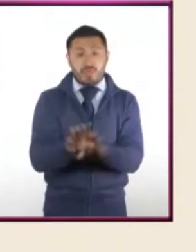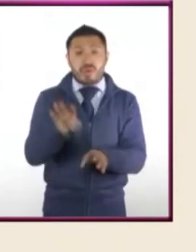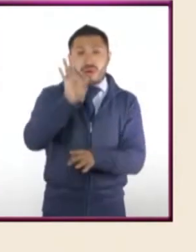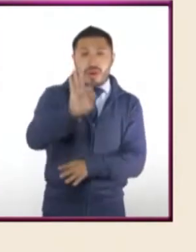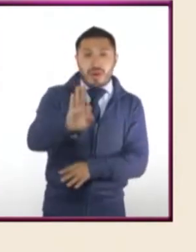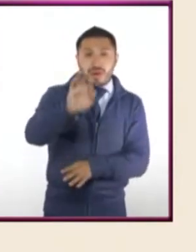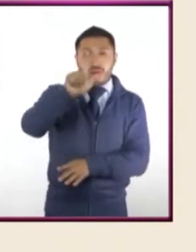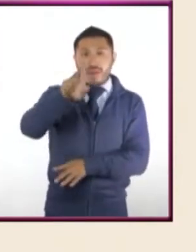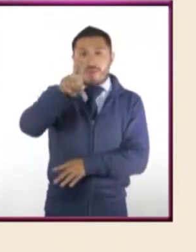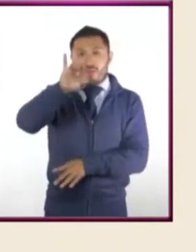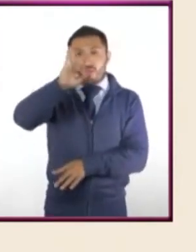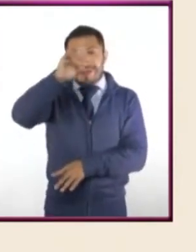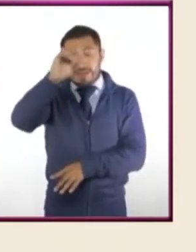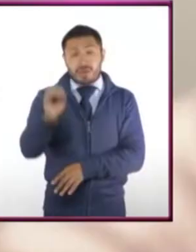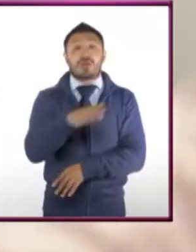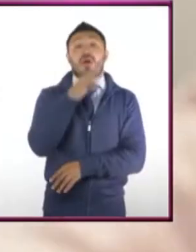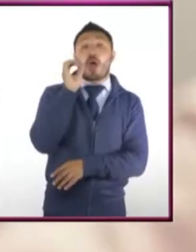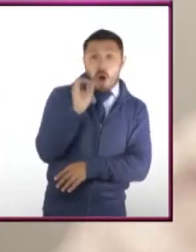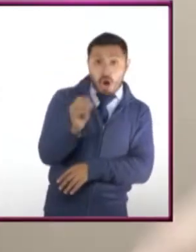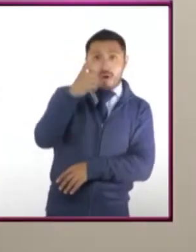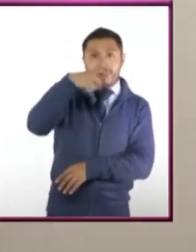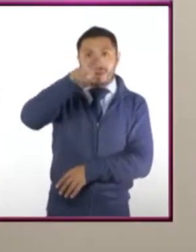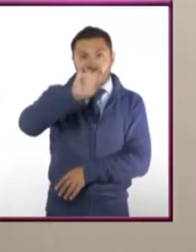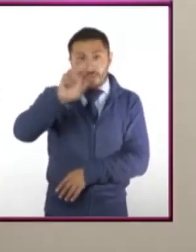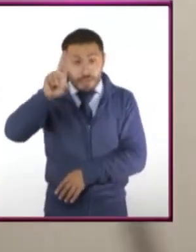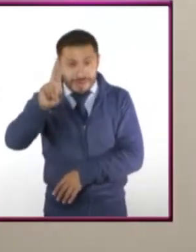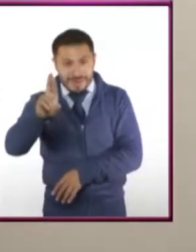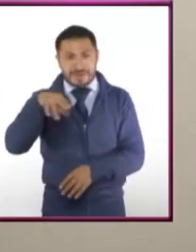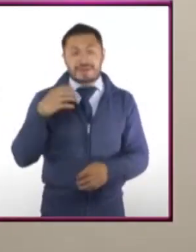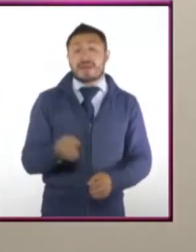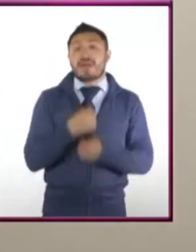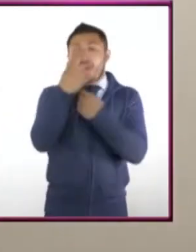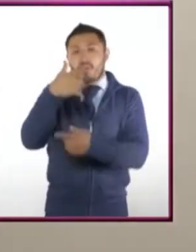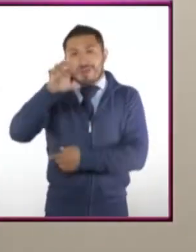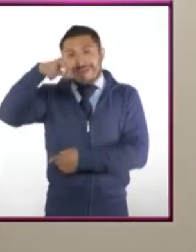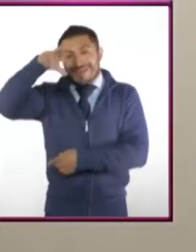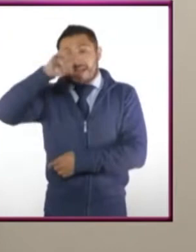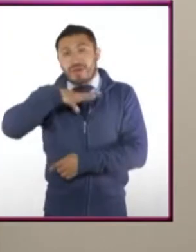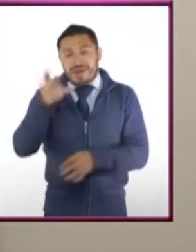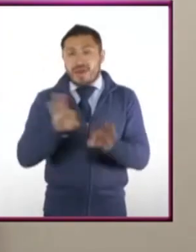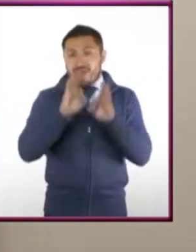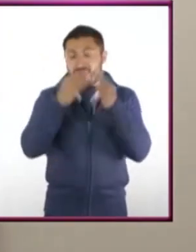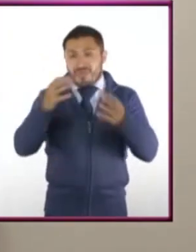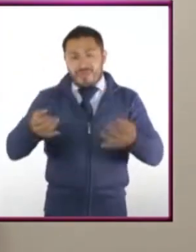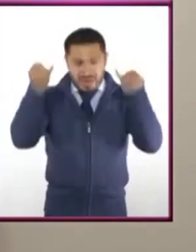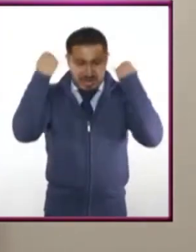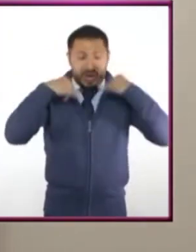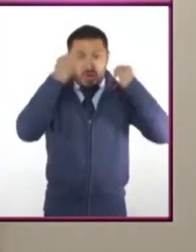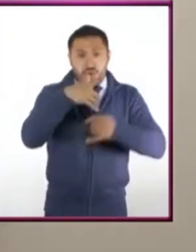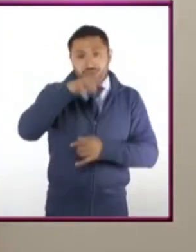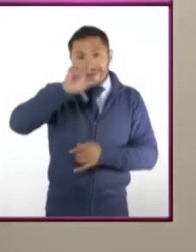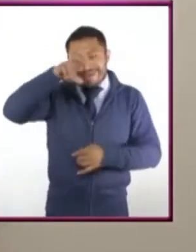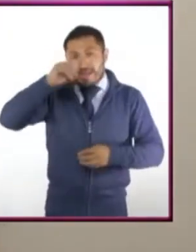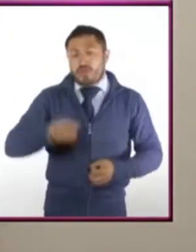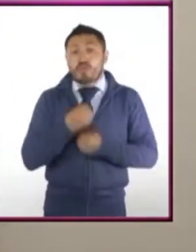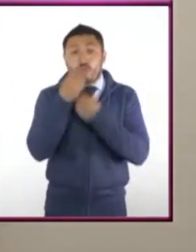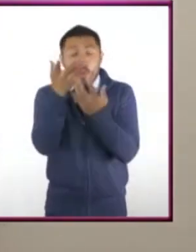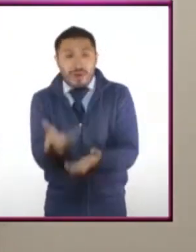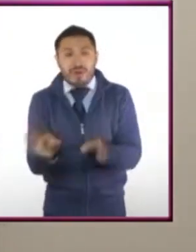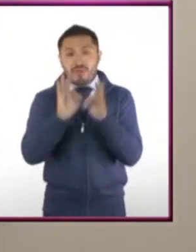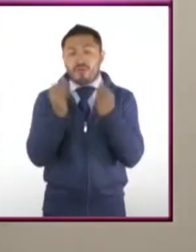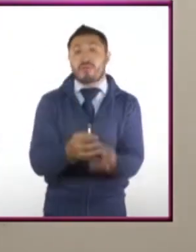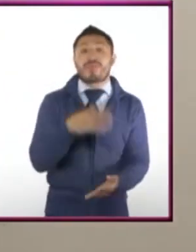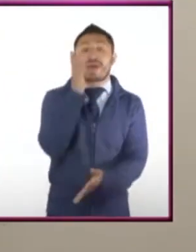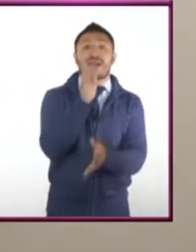como género fluido o queer. La expresión de género es la manifestación del género de la persona. Puede incluir